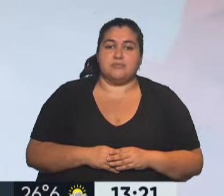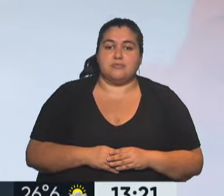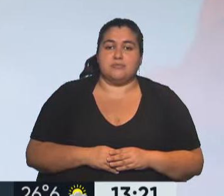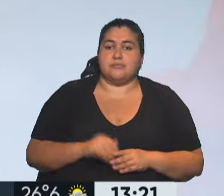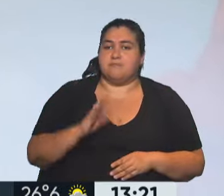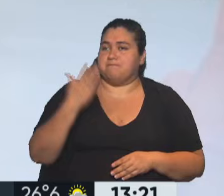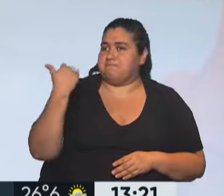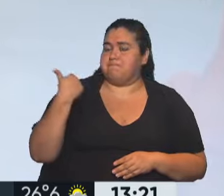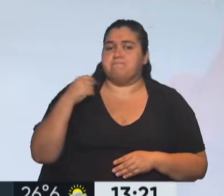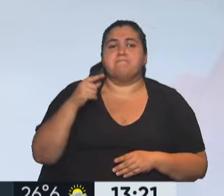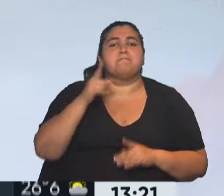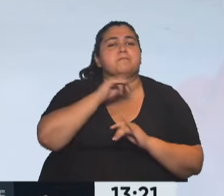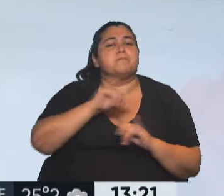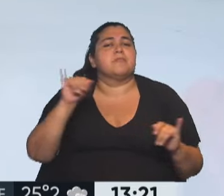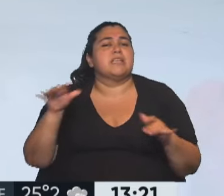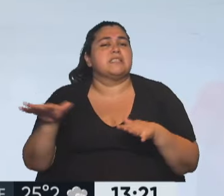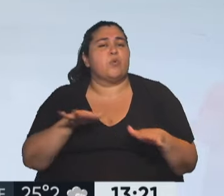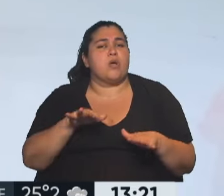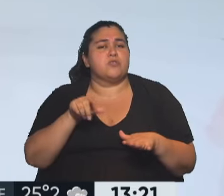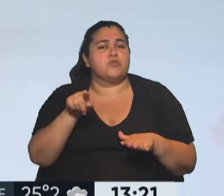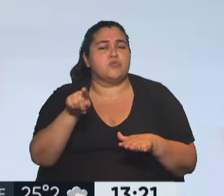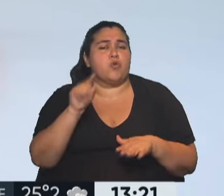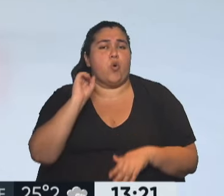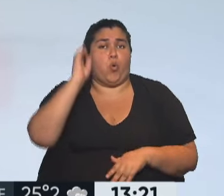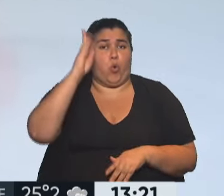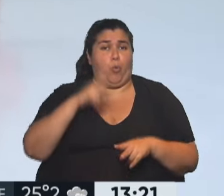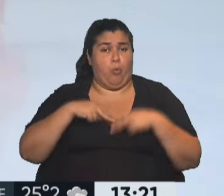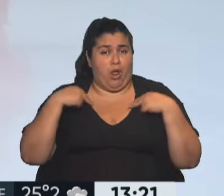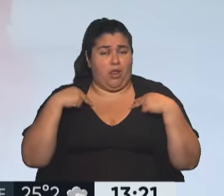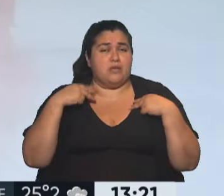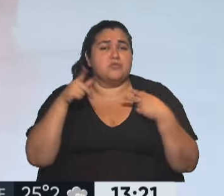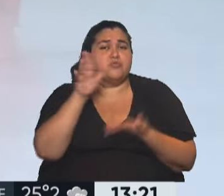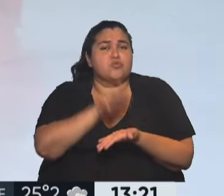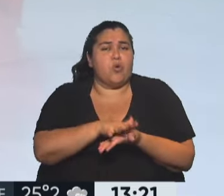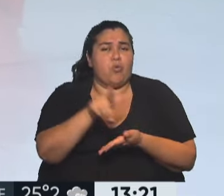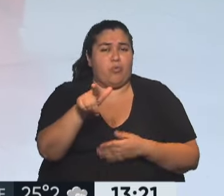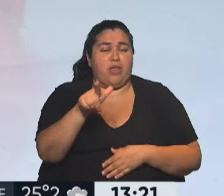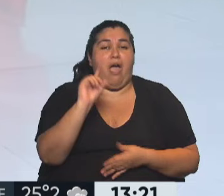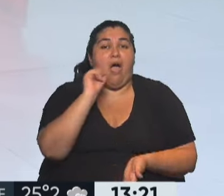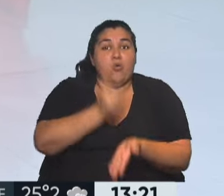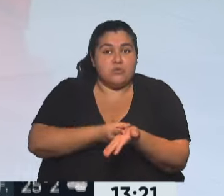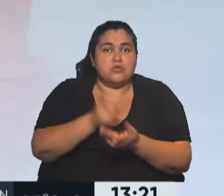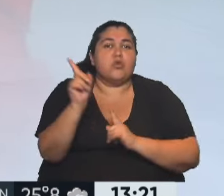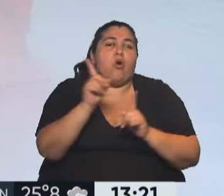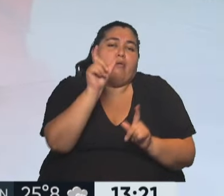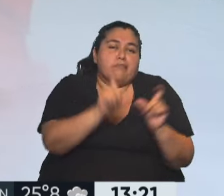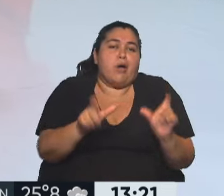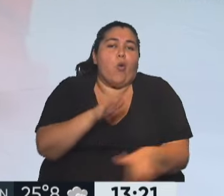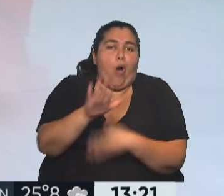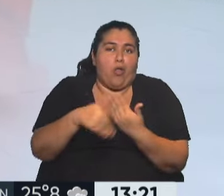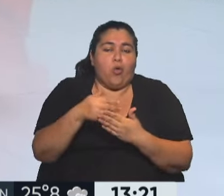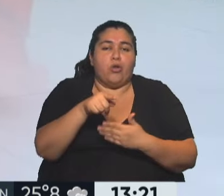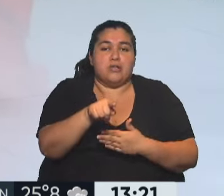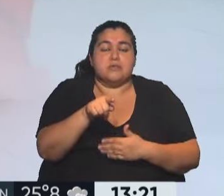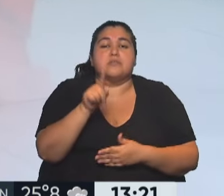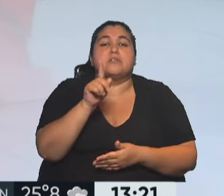Hace unos días tomamos conocimiento de una situación que se vive en el Club Vélez con respecto a la acusación de algunos jugadores de plantel una denuncia